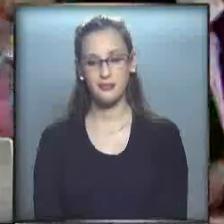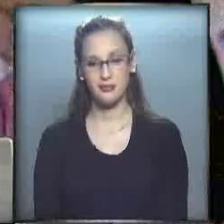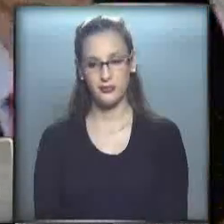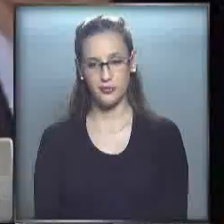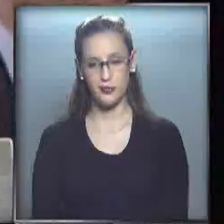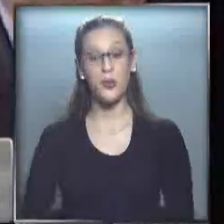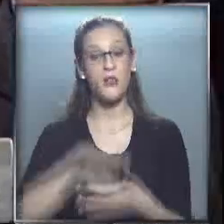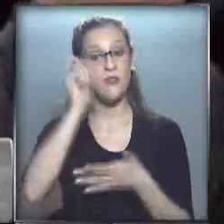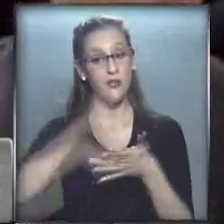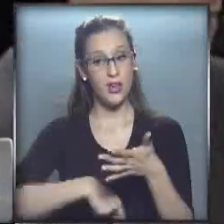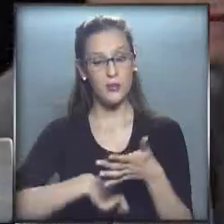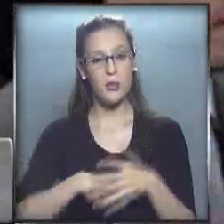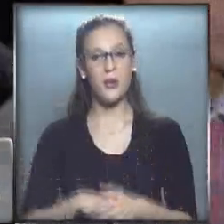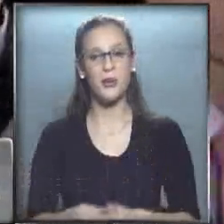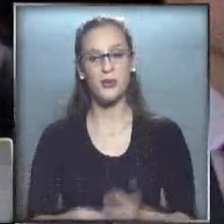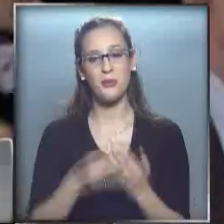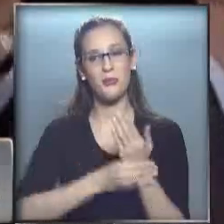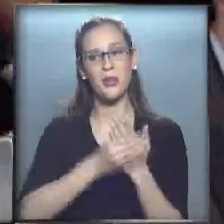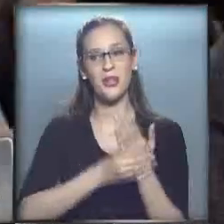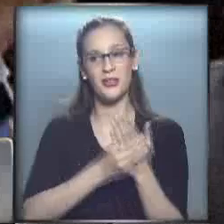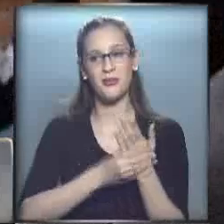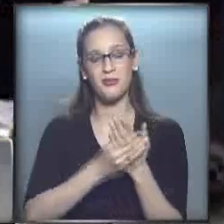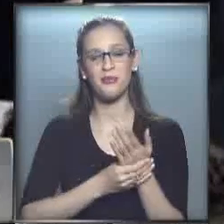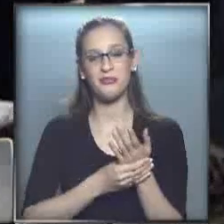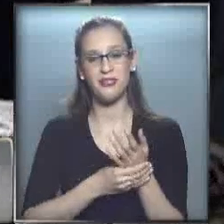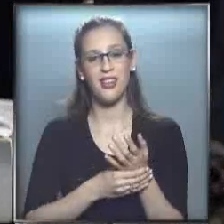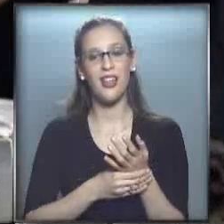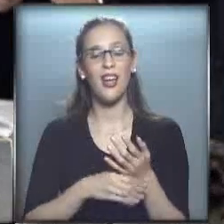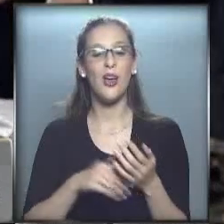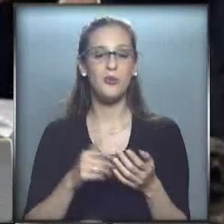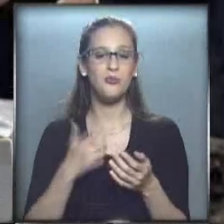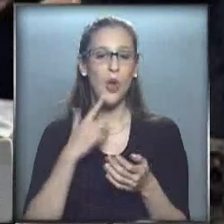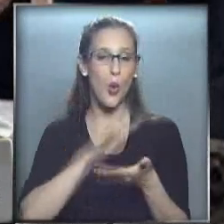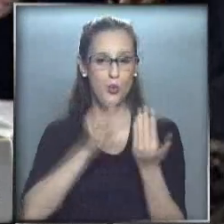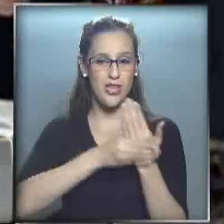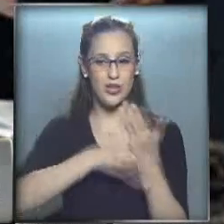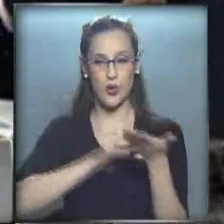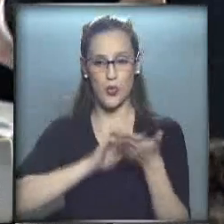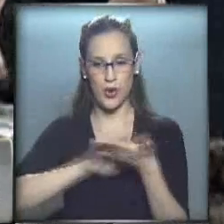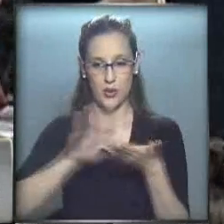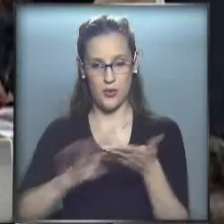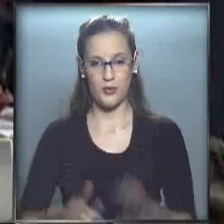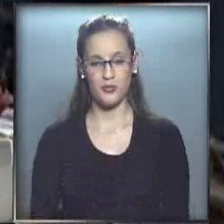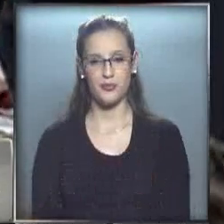Firma a continuación el señor Ministro de Agricultura, Ganadería y Pesca, ingeniero Carlos Horacio Casamiquela.